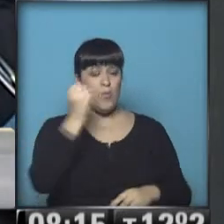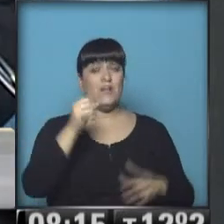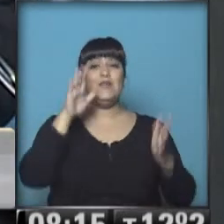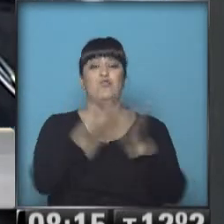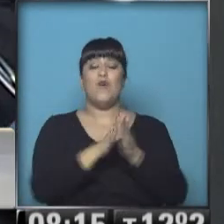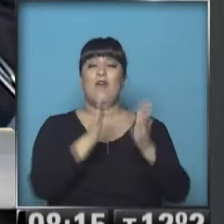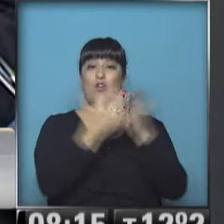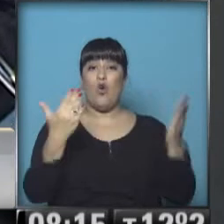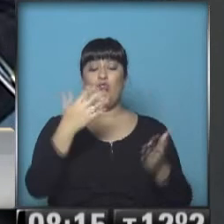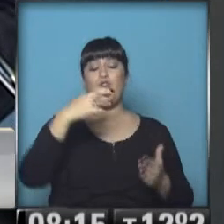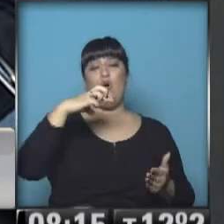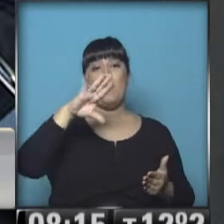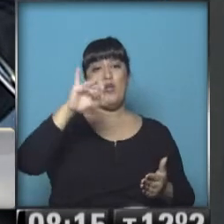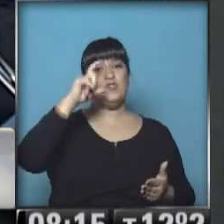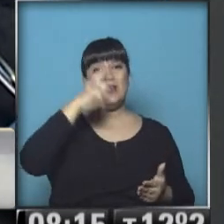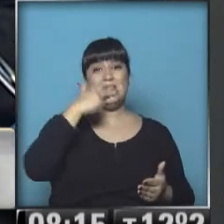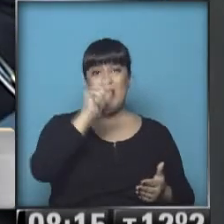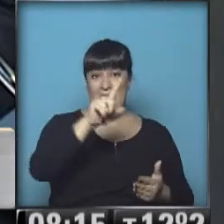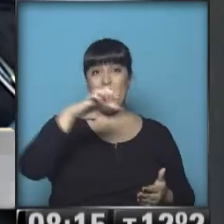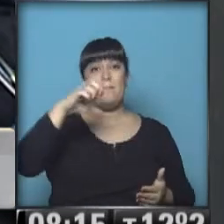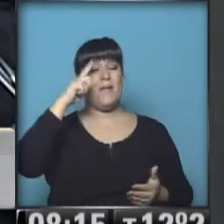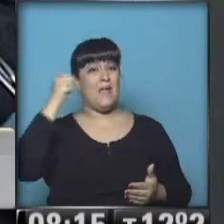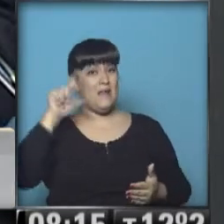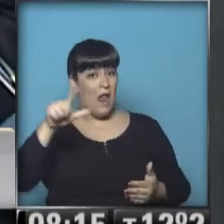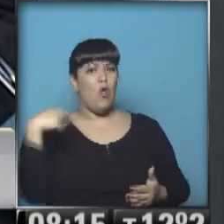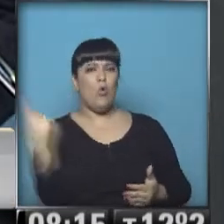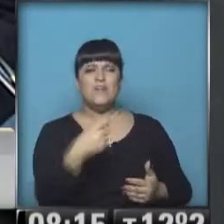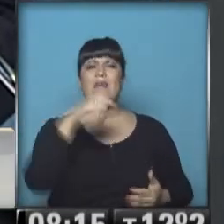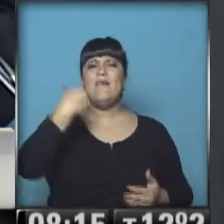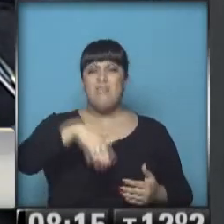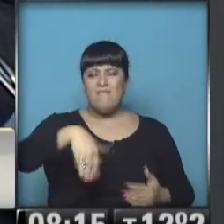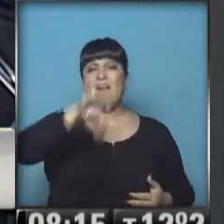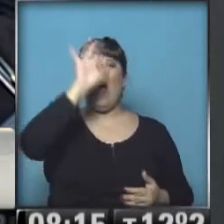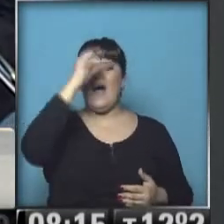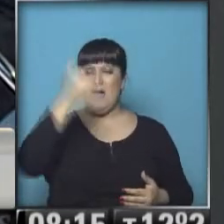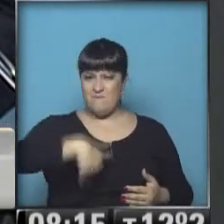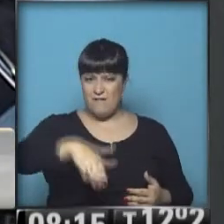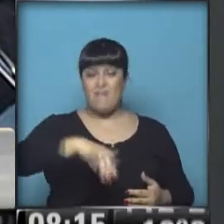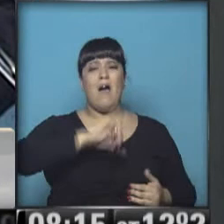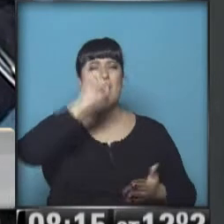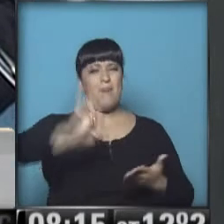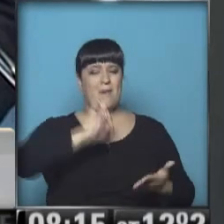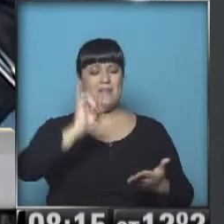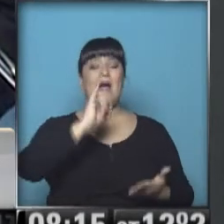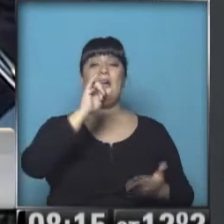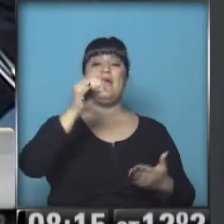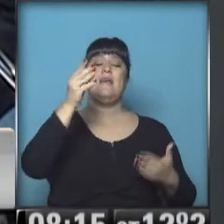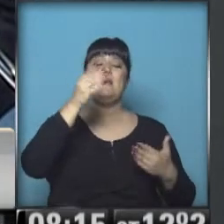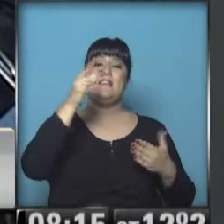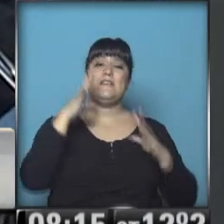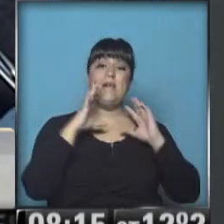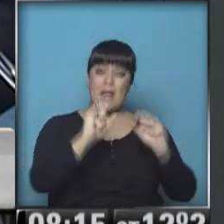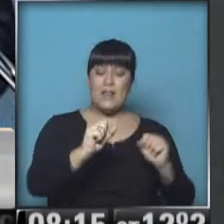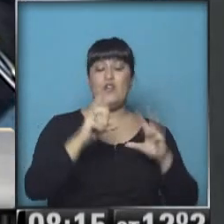penal ustedes tendrán una exposición muy detallada por parte del ministro julio alak y del secretario de justicia julián